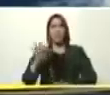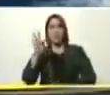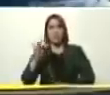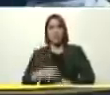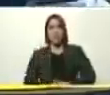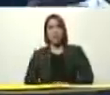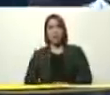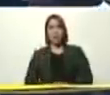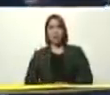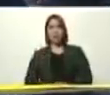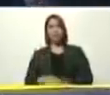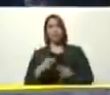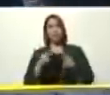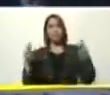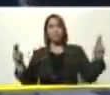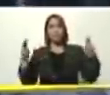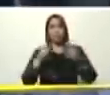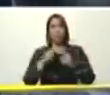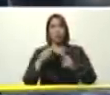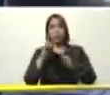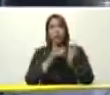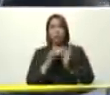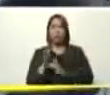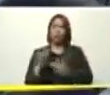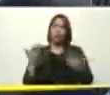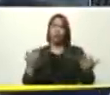en Puerto La Cruz, en Barcelona? ¿Cómo?